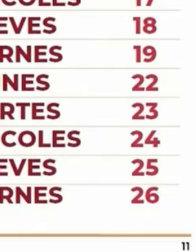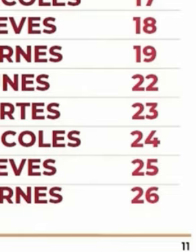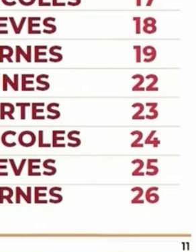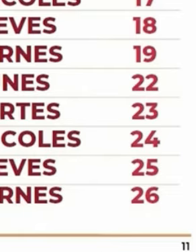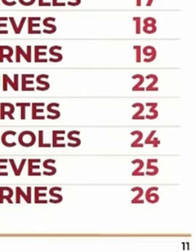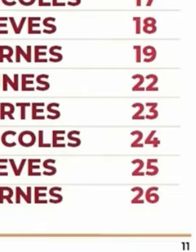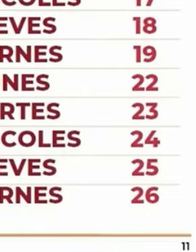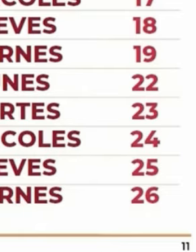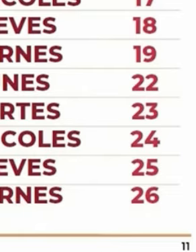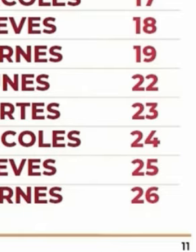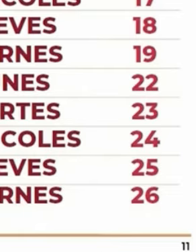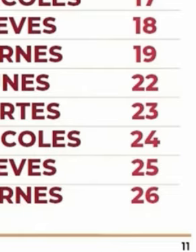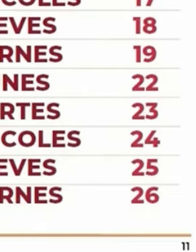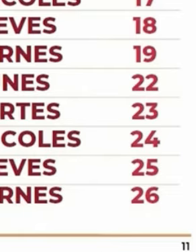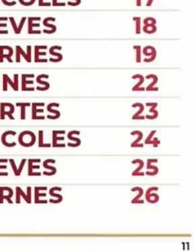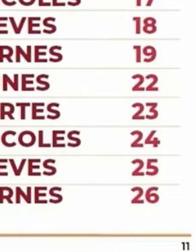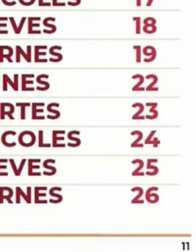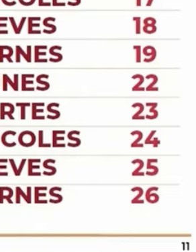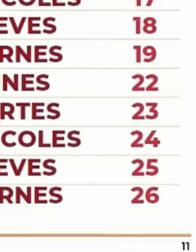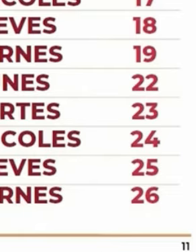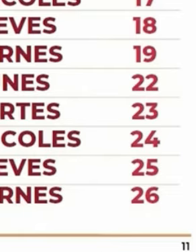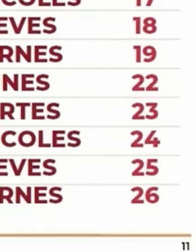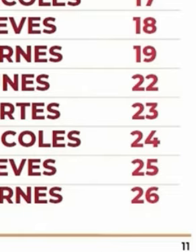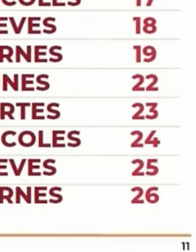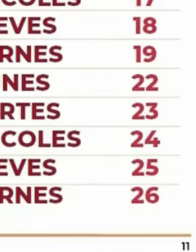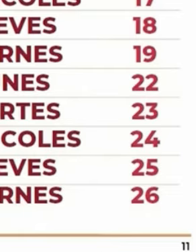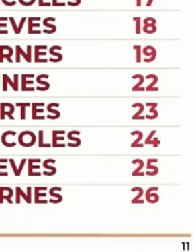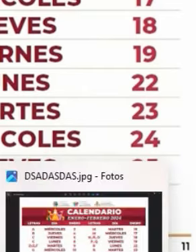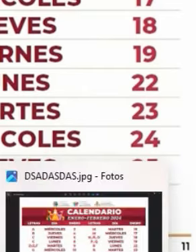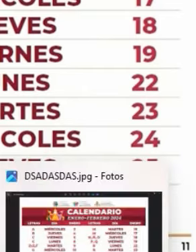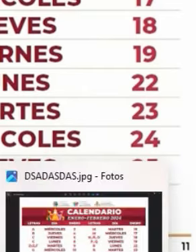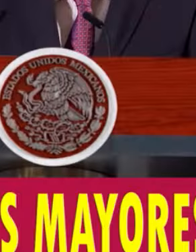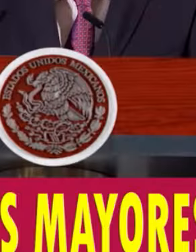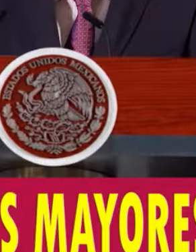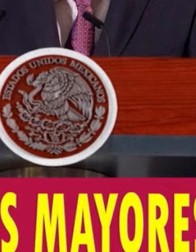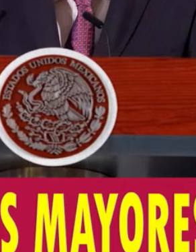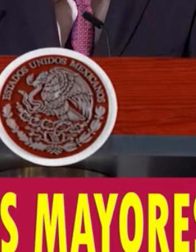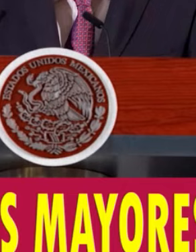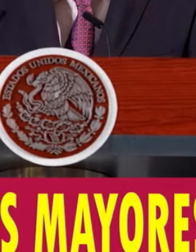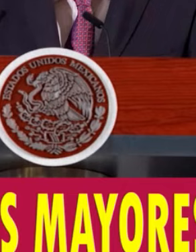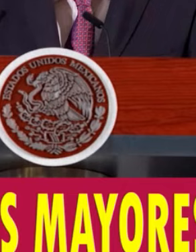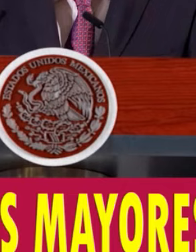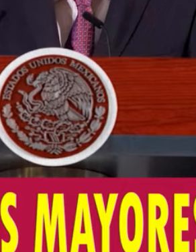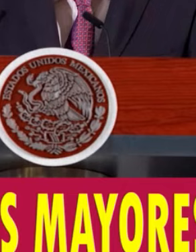de enero, HIJK. Por eso, mis queridos adultos mayores, hay que estar muy al pendiente